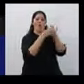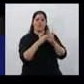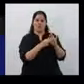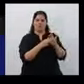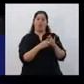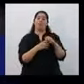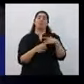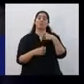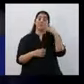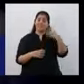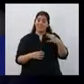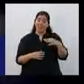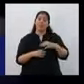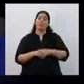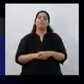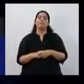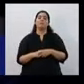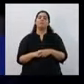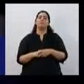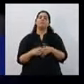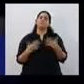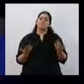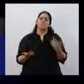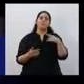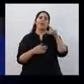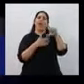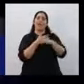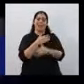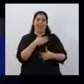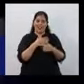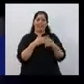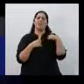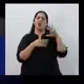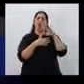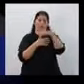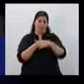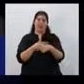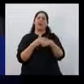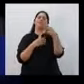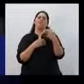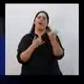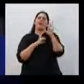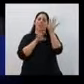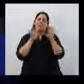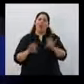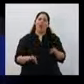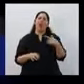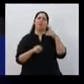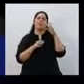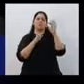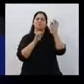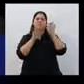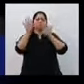lo cierto es que américa latina' nuestro continente tiene muchas regiones todas